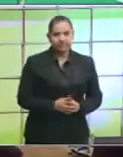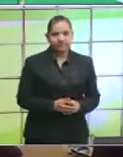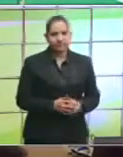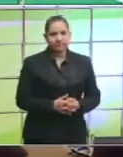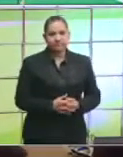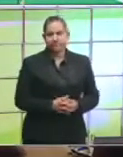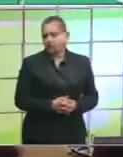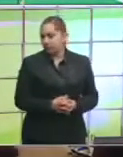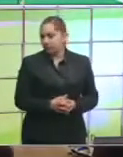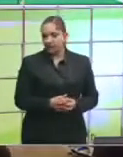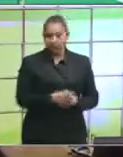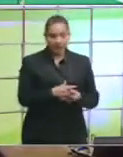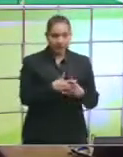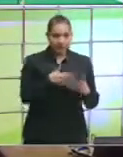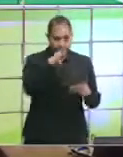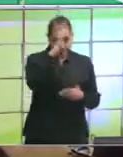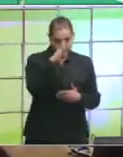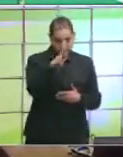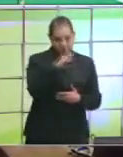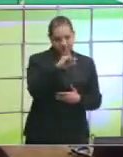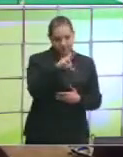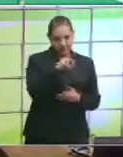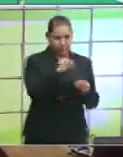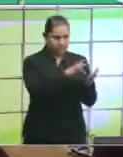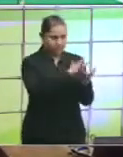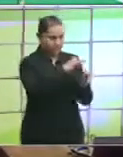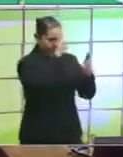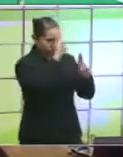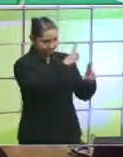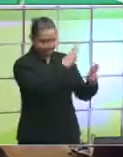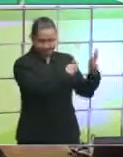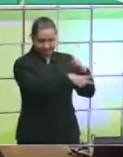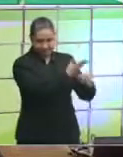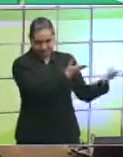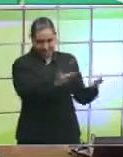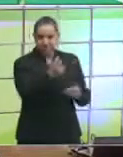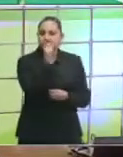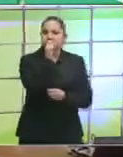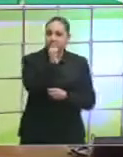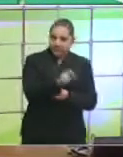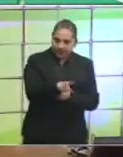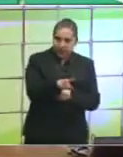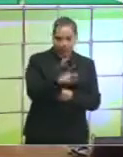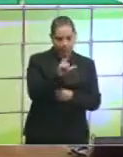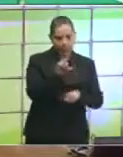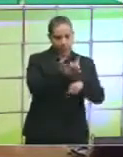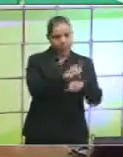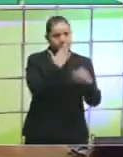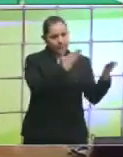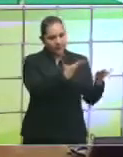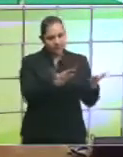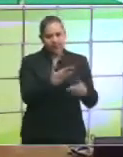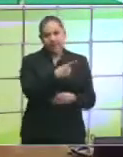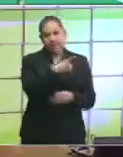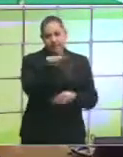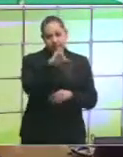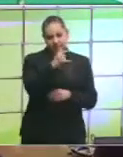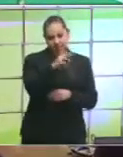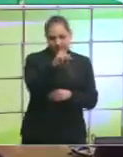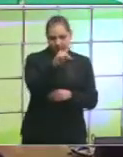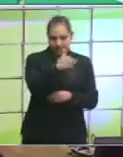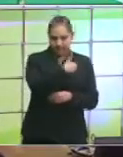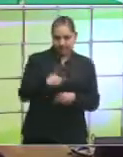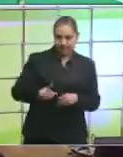nos distingue con su presencia señor ministro asimismo queremos dar la más cordial bienvenida en este momento a la magistrada presidenta del tribunal electoral